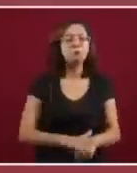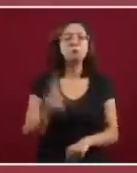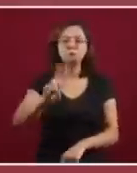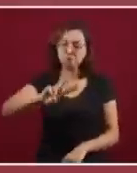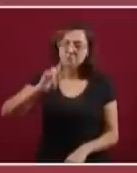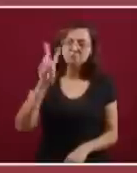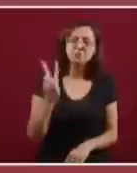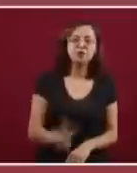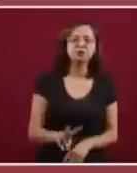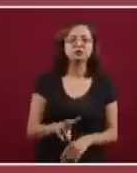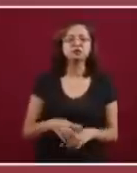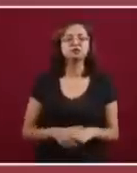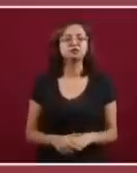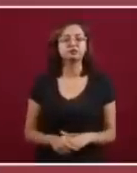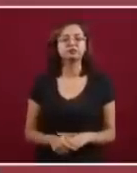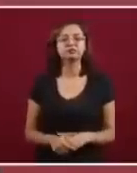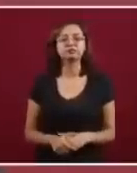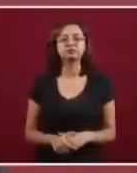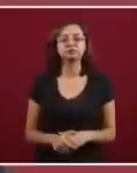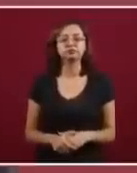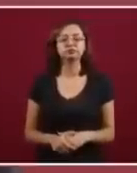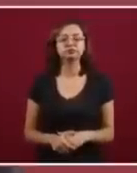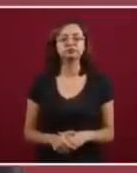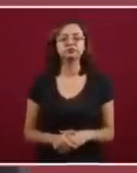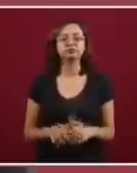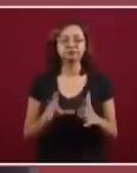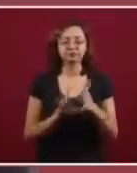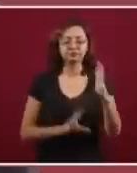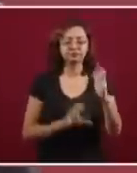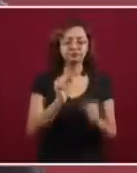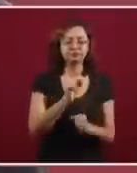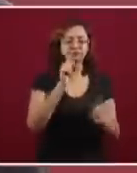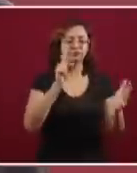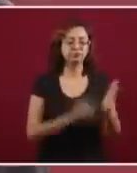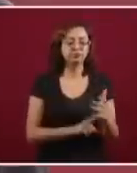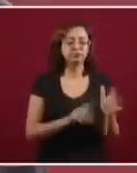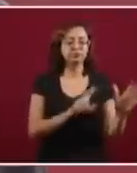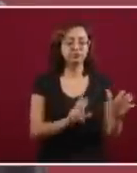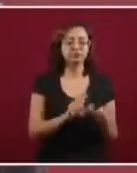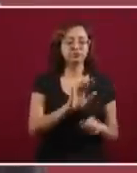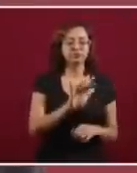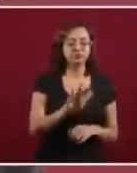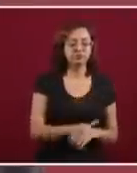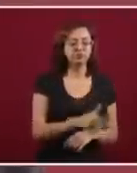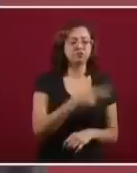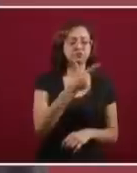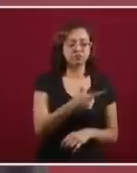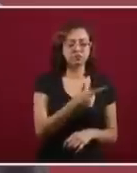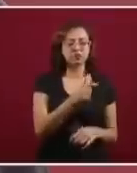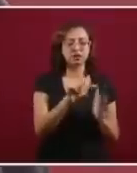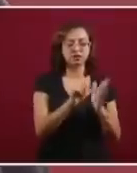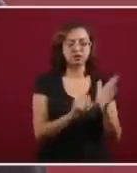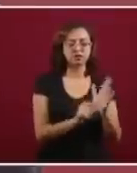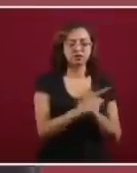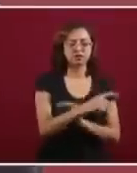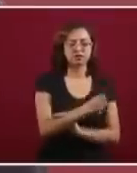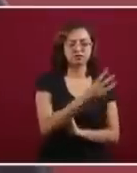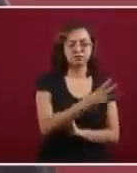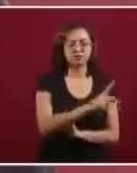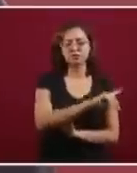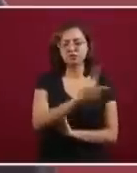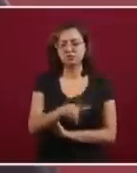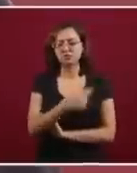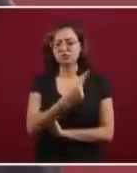la constitución de 1857 en el artículo 103 y luego paso al